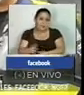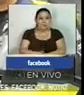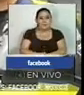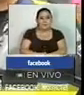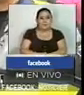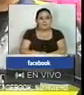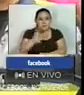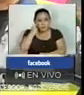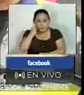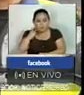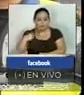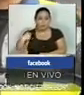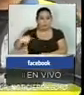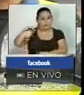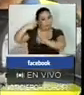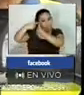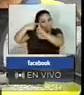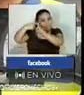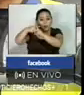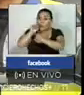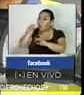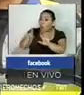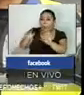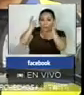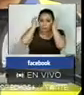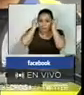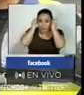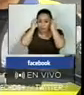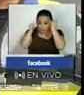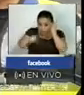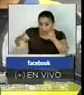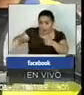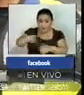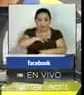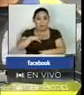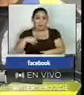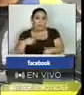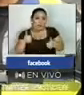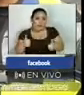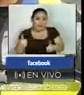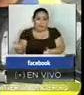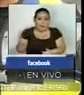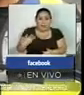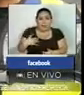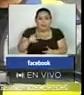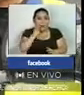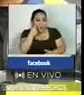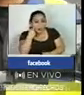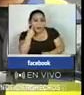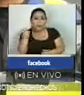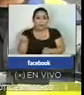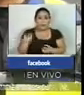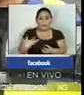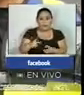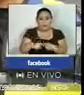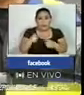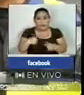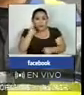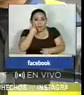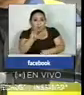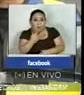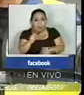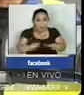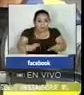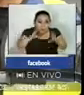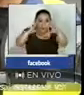digamos, ser positivos con ellos y no preocuparlos, para que ellos estén bien, porque ellos se preocupan, mira, tener cuidado, y están ellos siempre